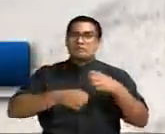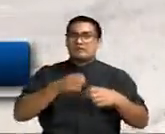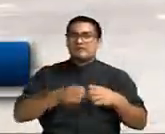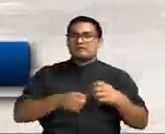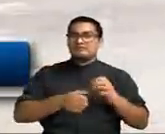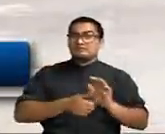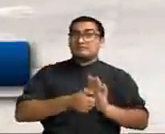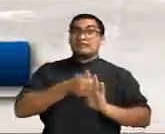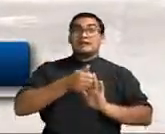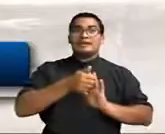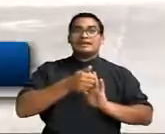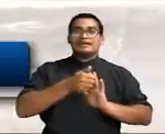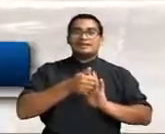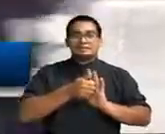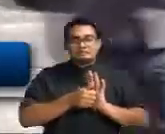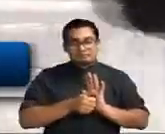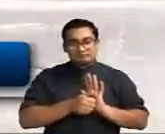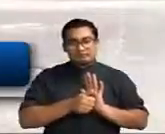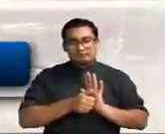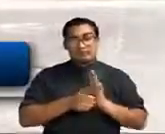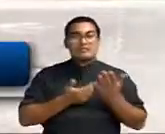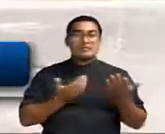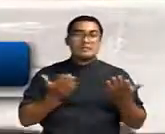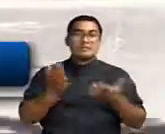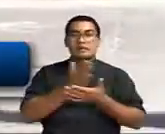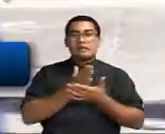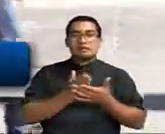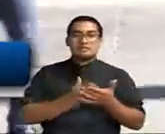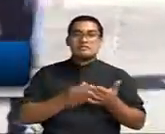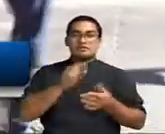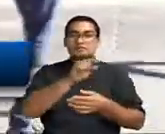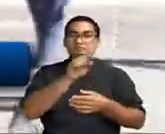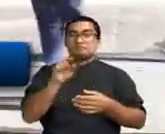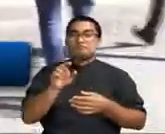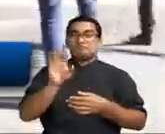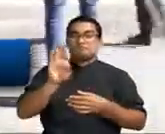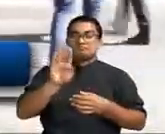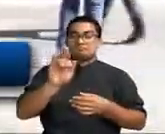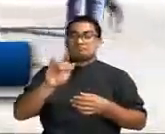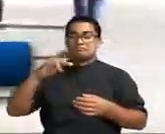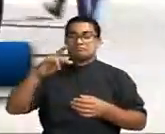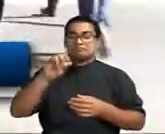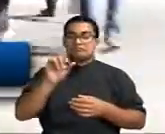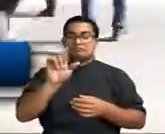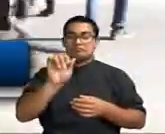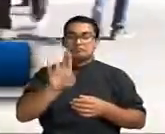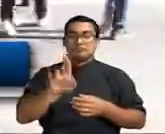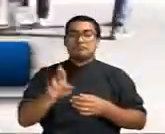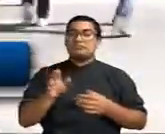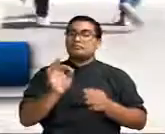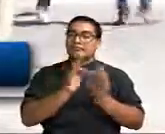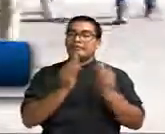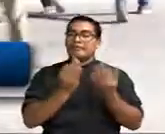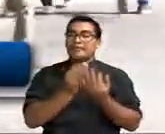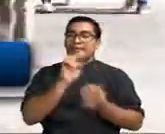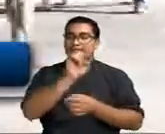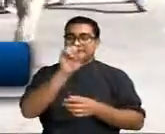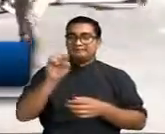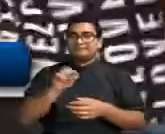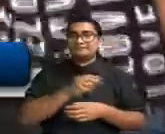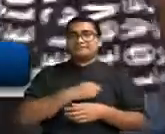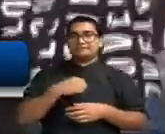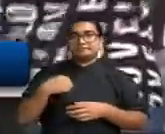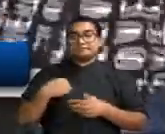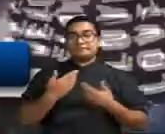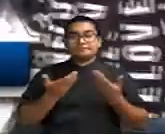entonces vemos que aparece alguien con este trastorno bipolar en esa familia donde hay otros miembros que presentan trastornos del